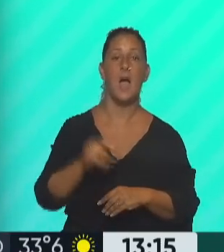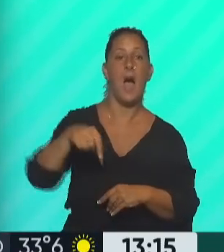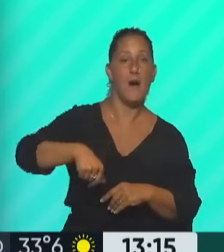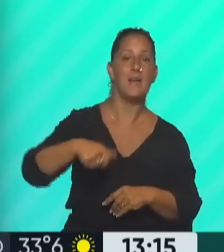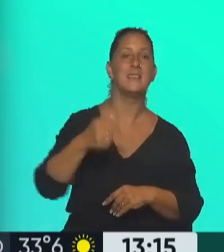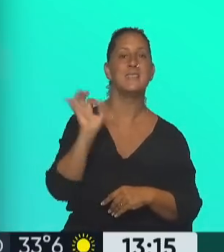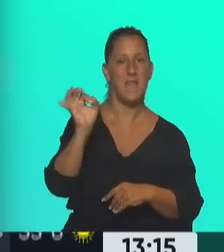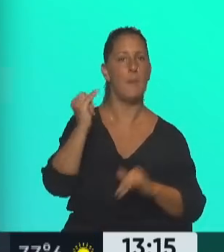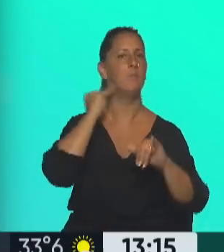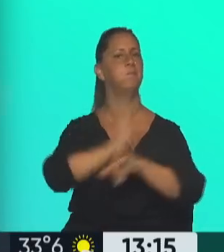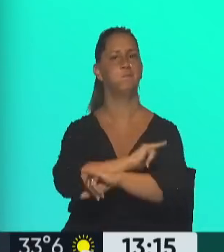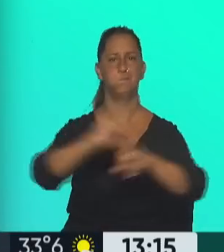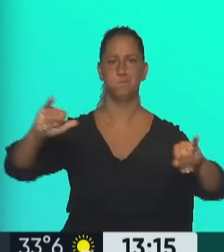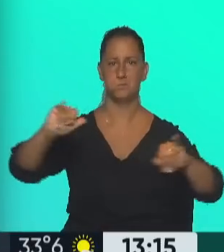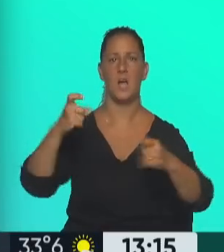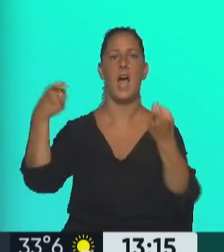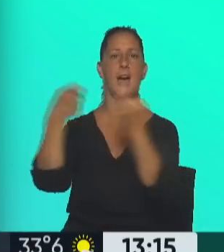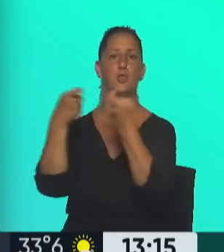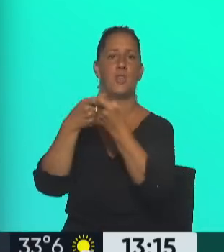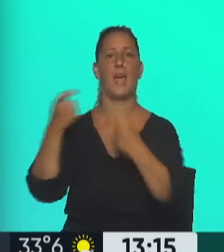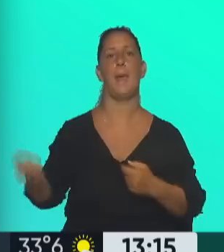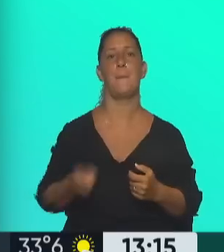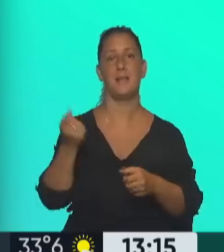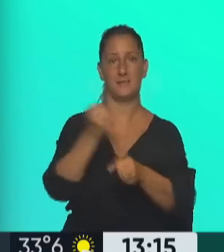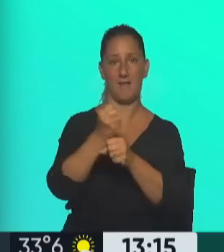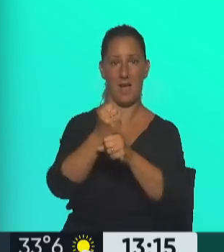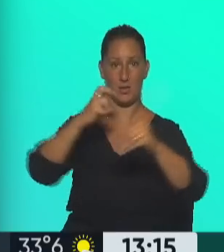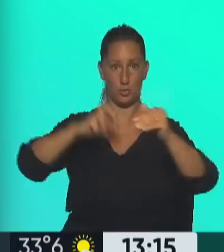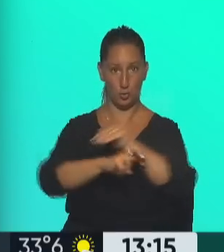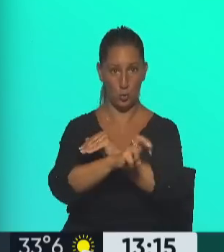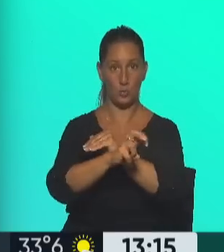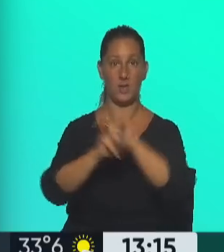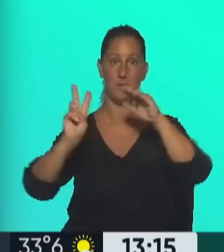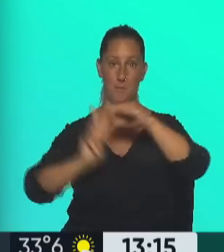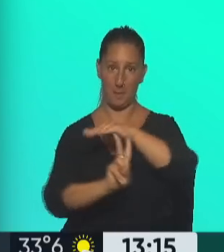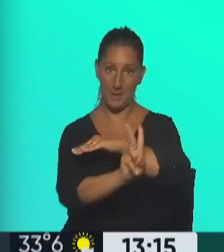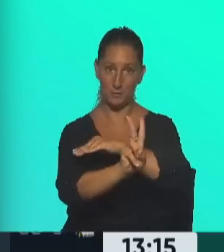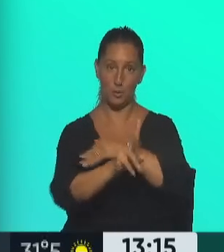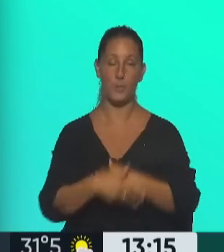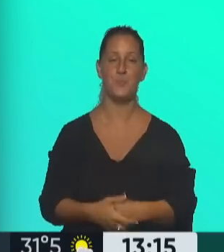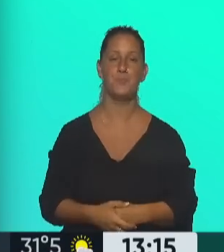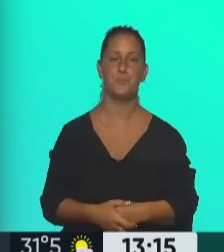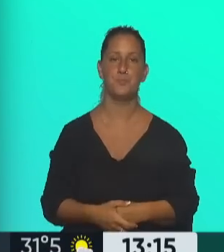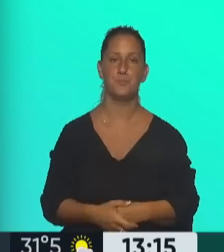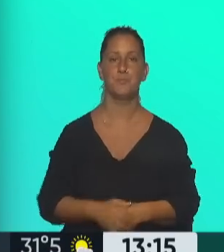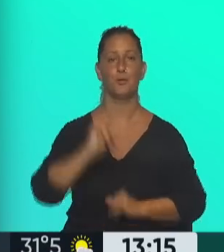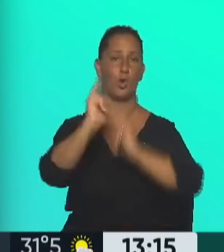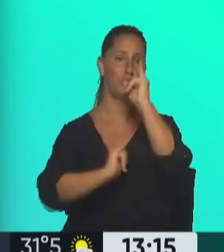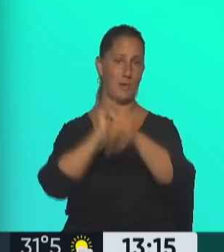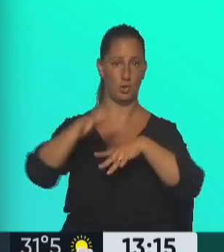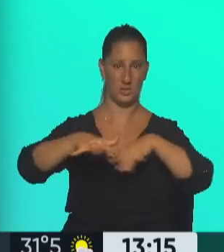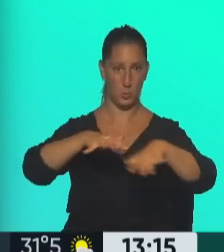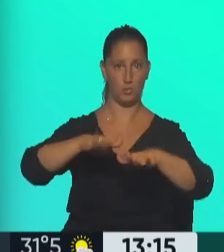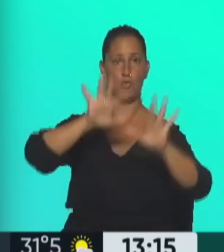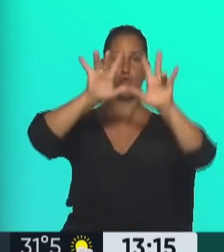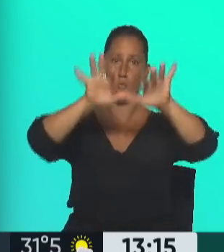el comunicado de la asociación gremial de trabajadores del subte y del premetro informando a propósito de esta situación dice